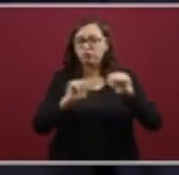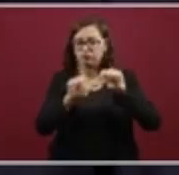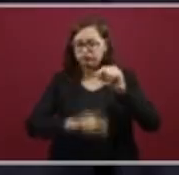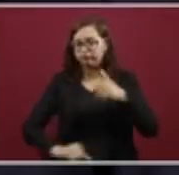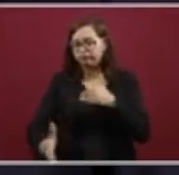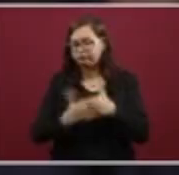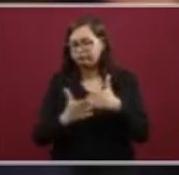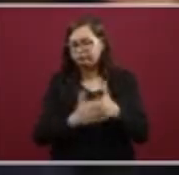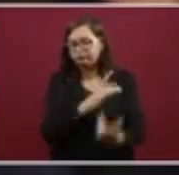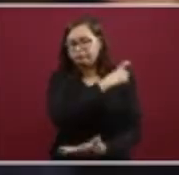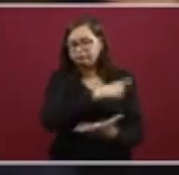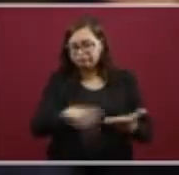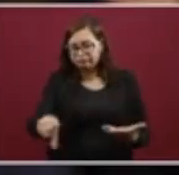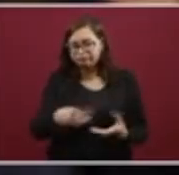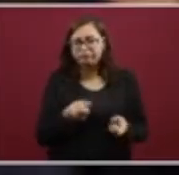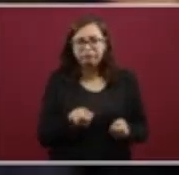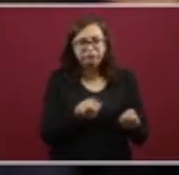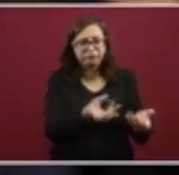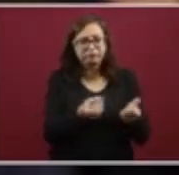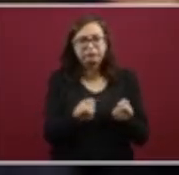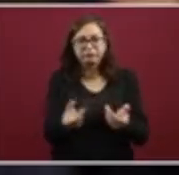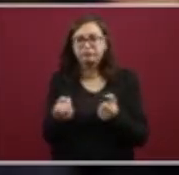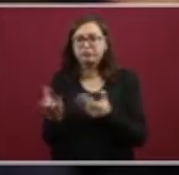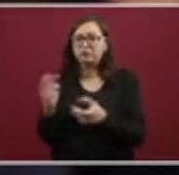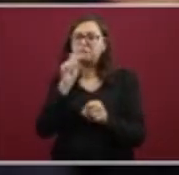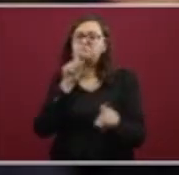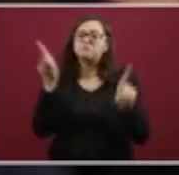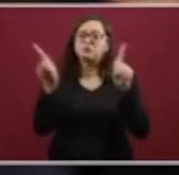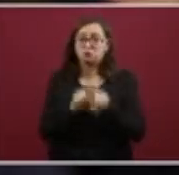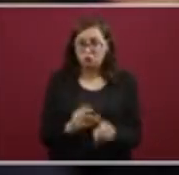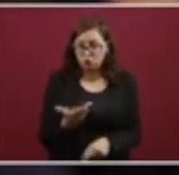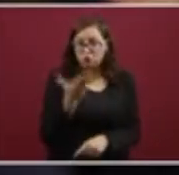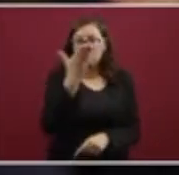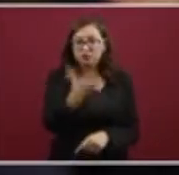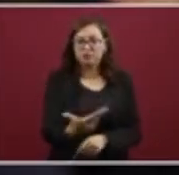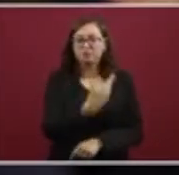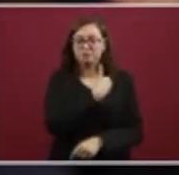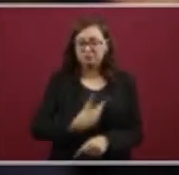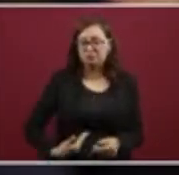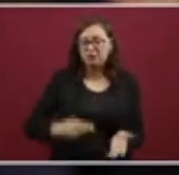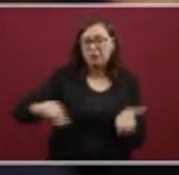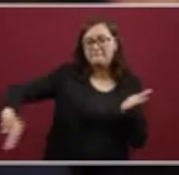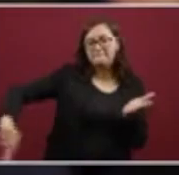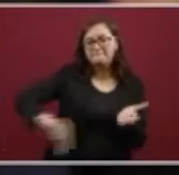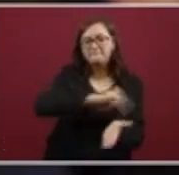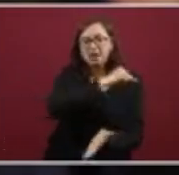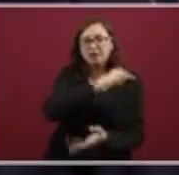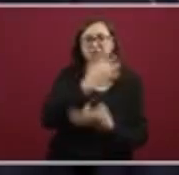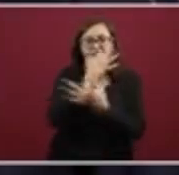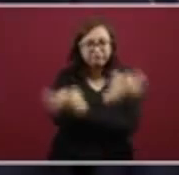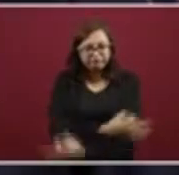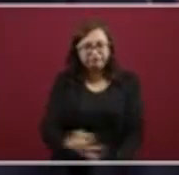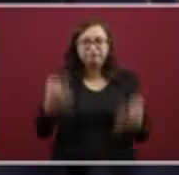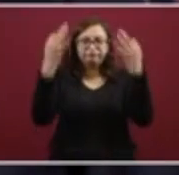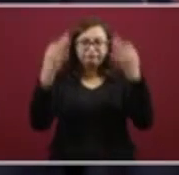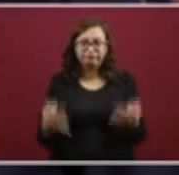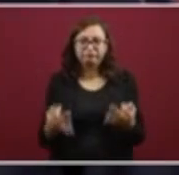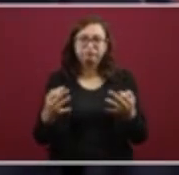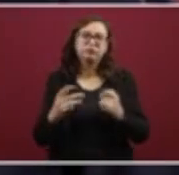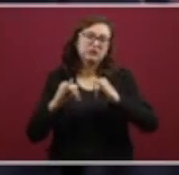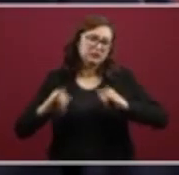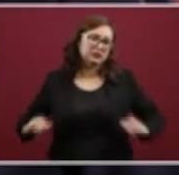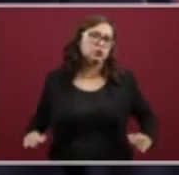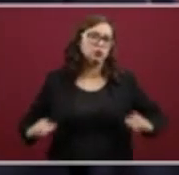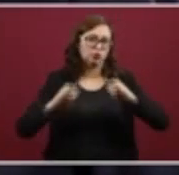usted pues va a enviar un decreto, a firmar un decreto para que se ya formalmente se cree